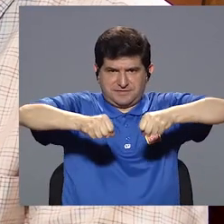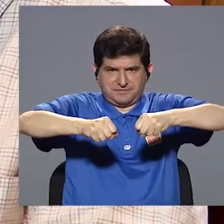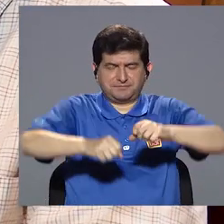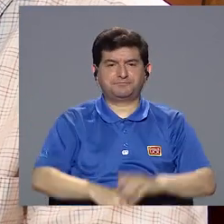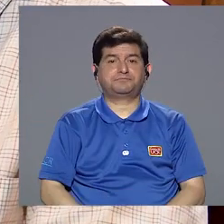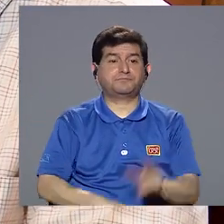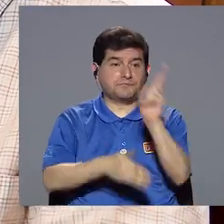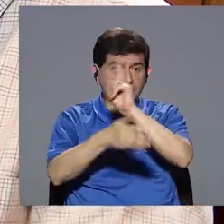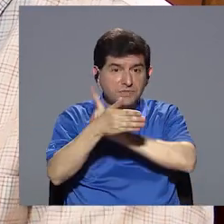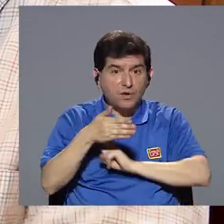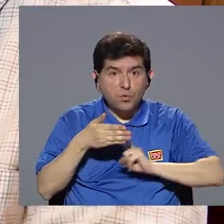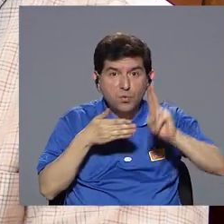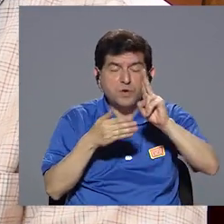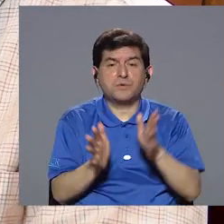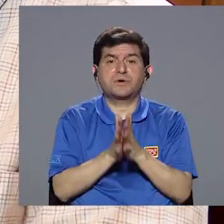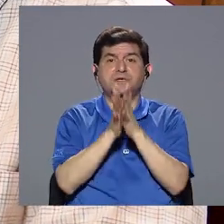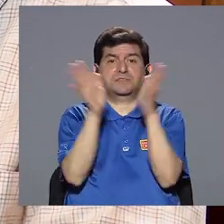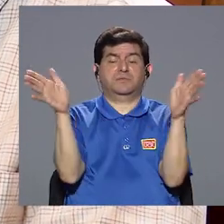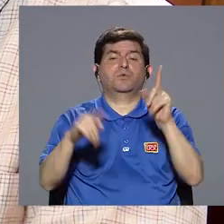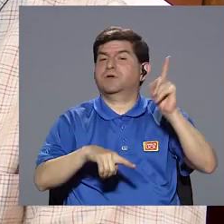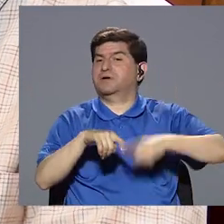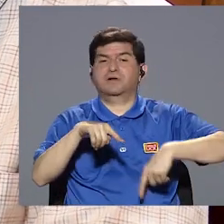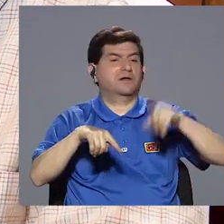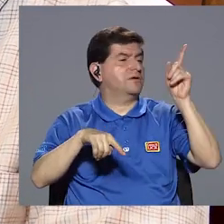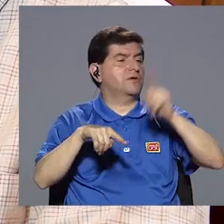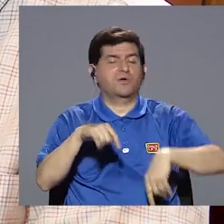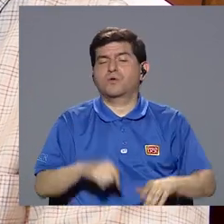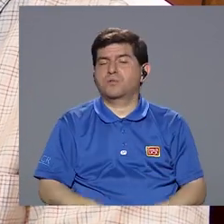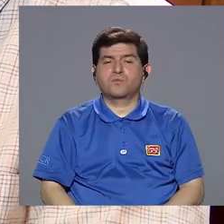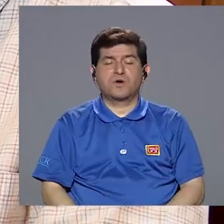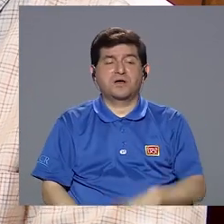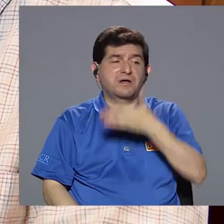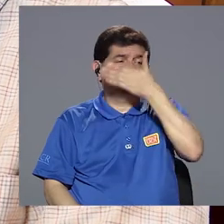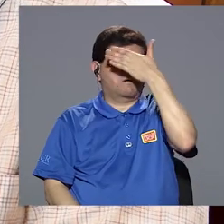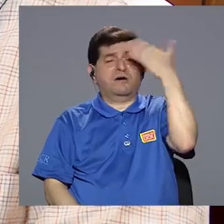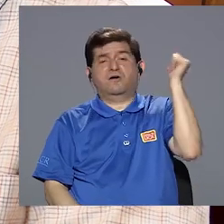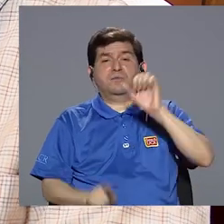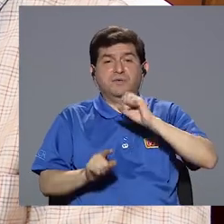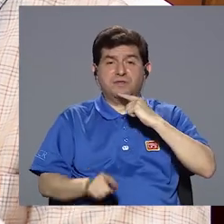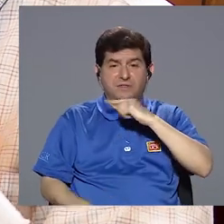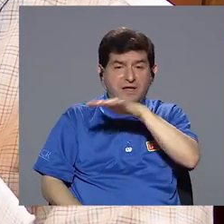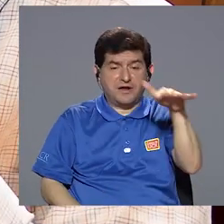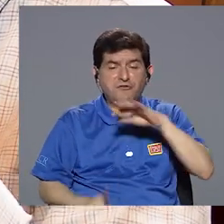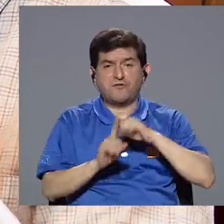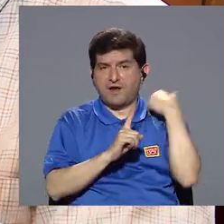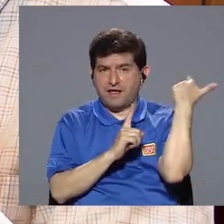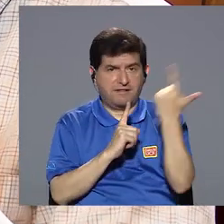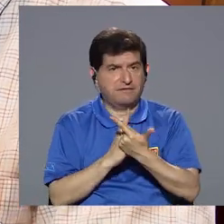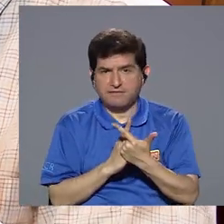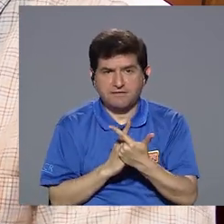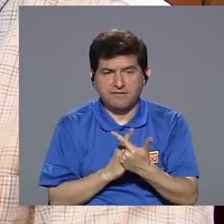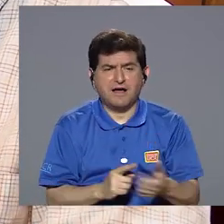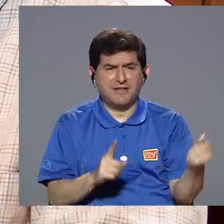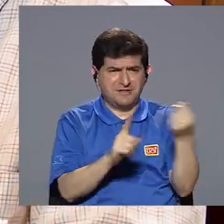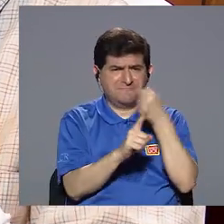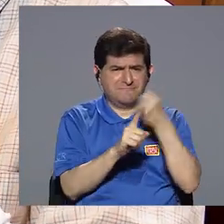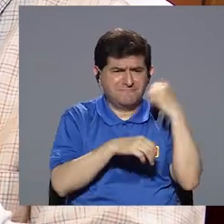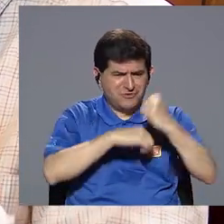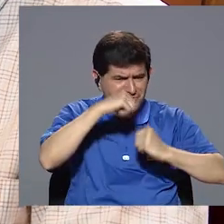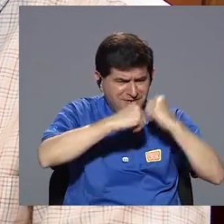una vez graduadas es decir la universidad pública no puede darle la espalda a una realidad social